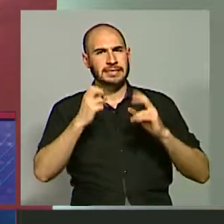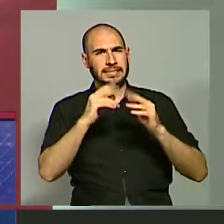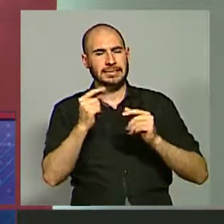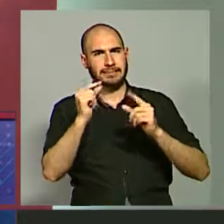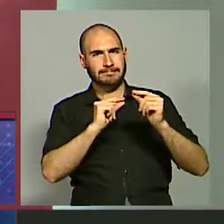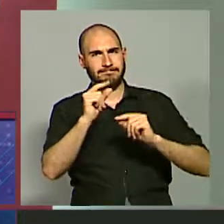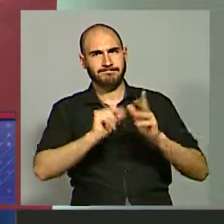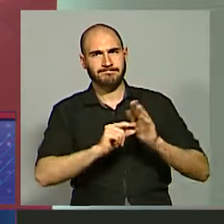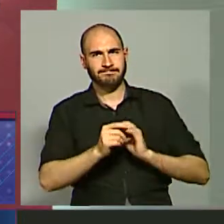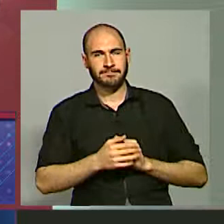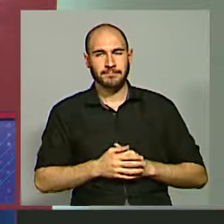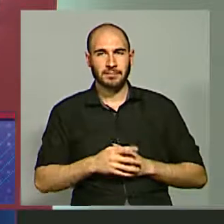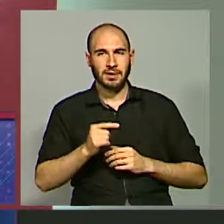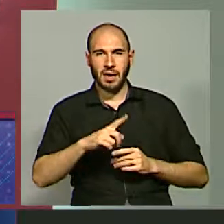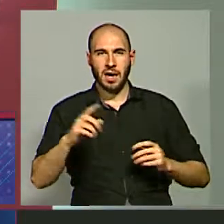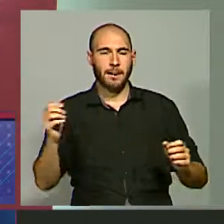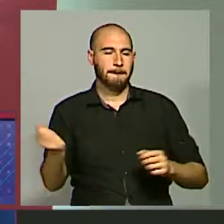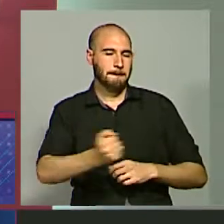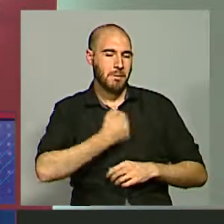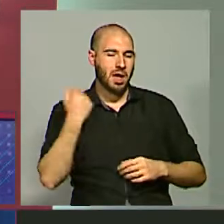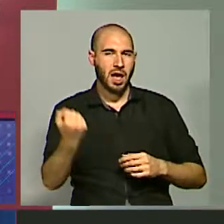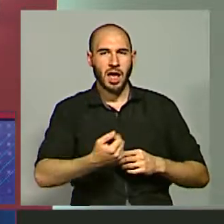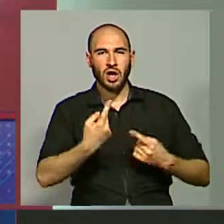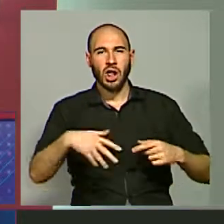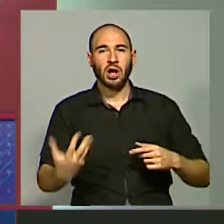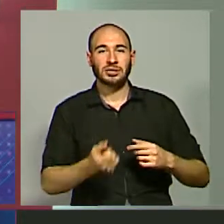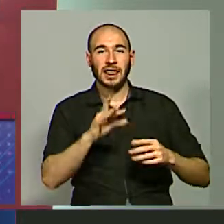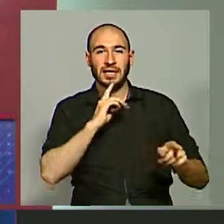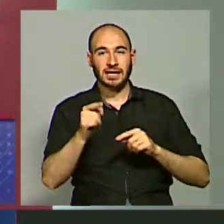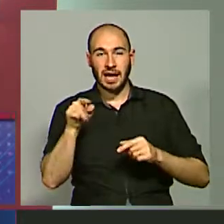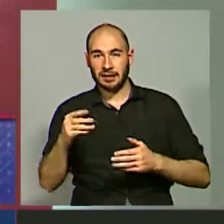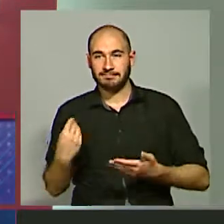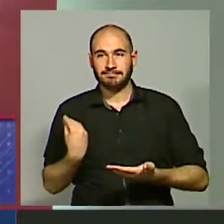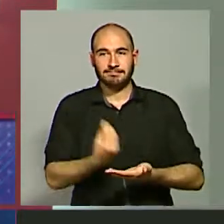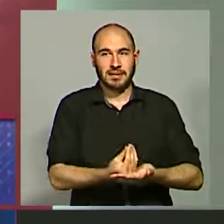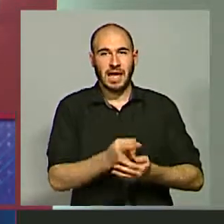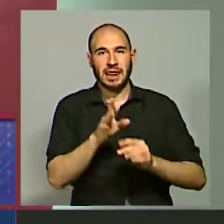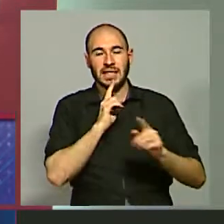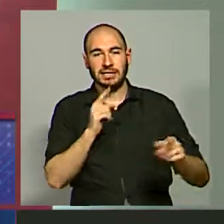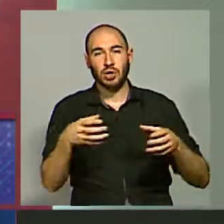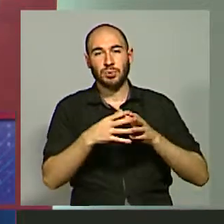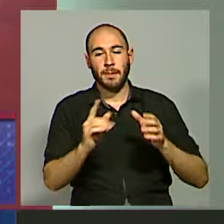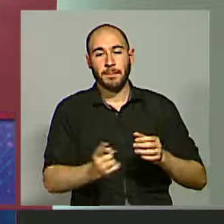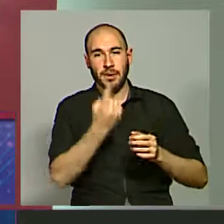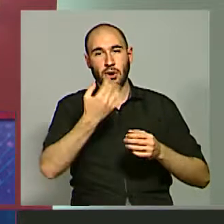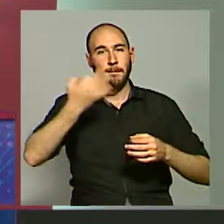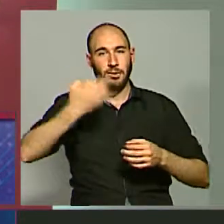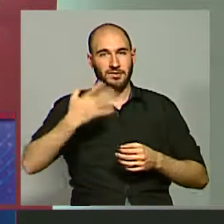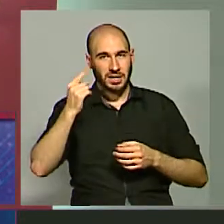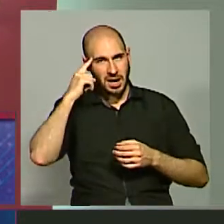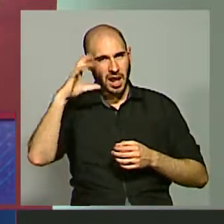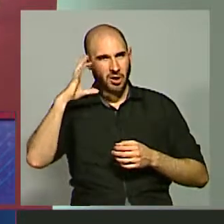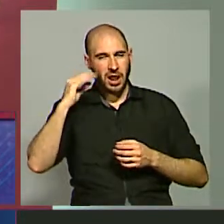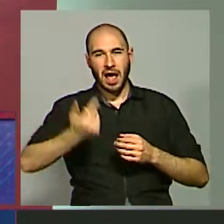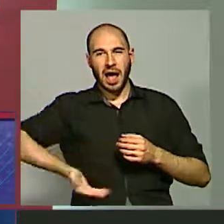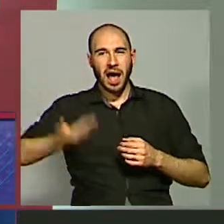números, ha sido monstruoso el resultado que ha tenido este entrenador desde su llegada como entrenador del primer equipo del plantel profesional. Recordamos que estuvo